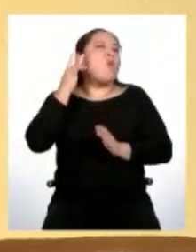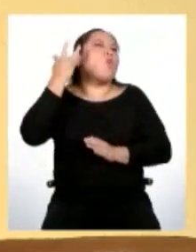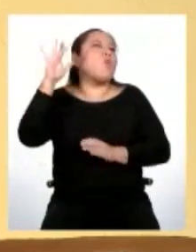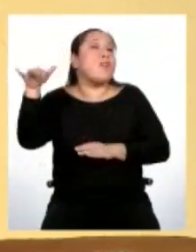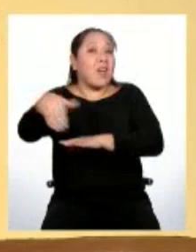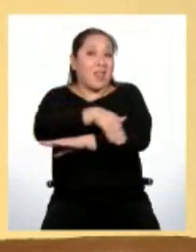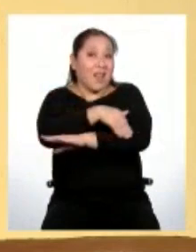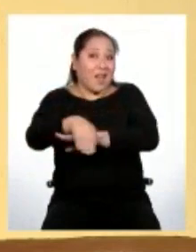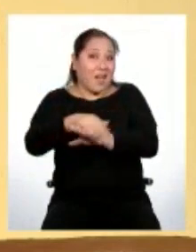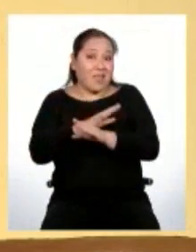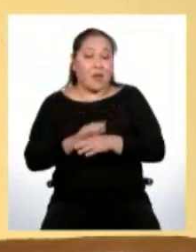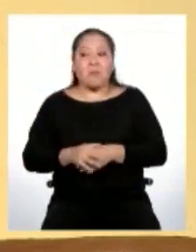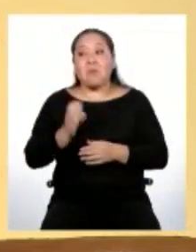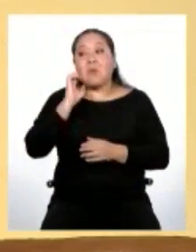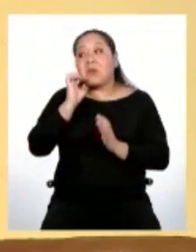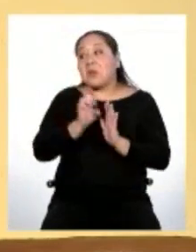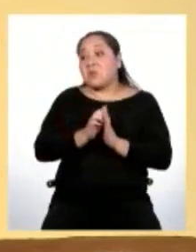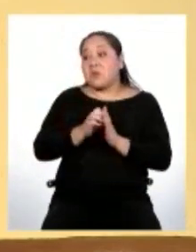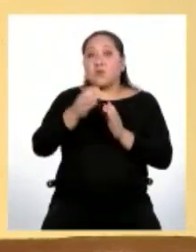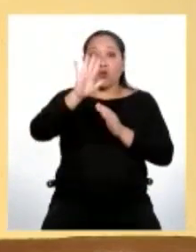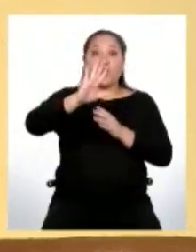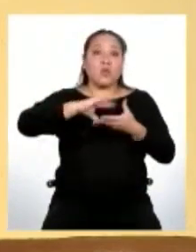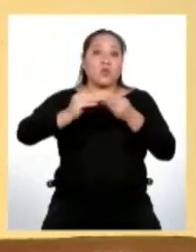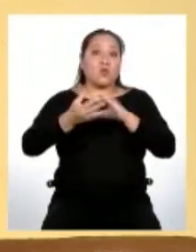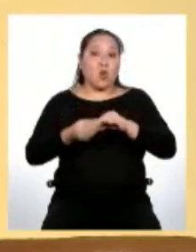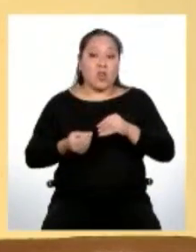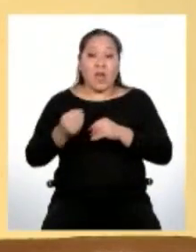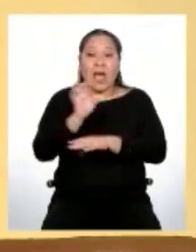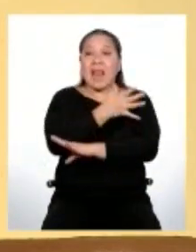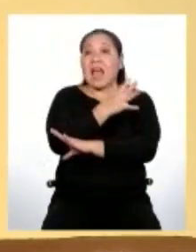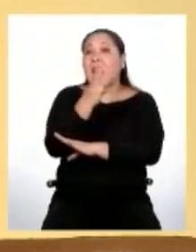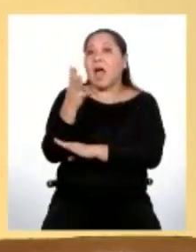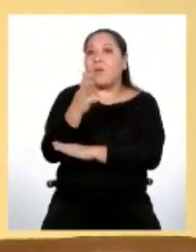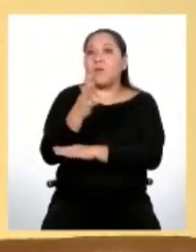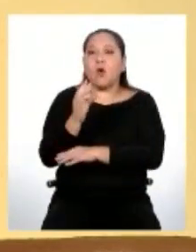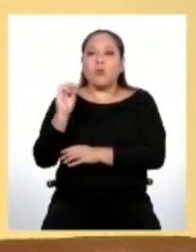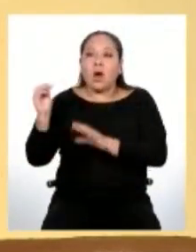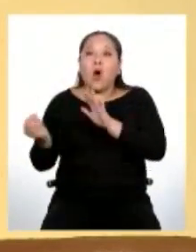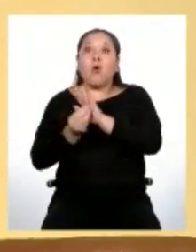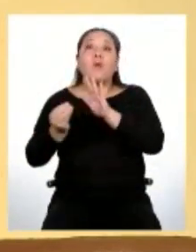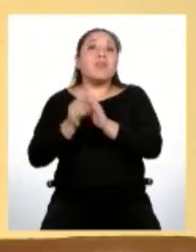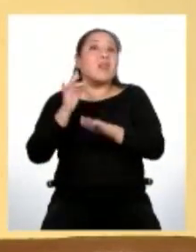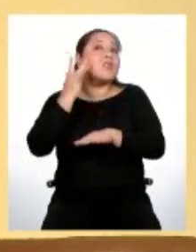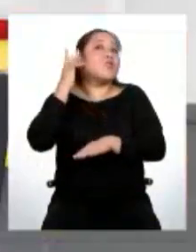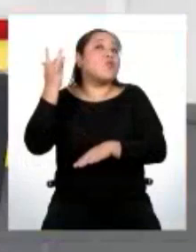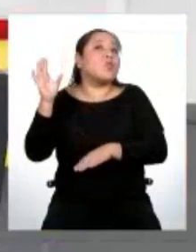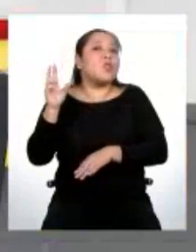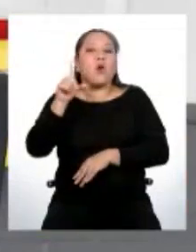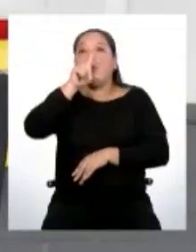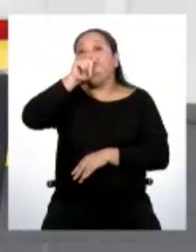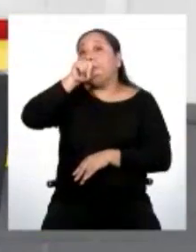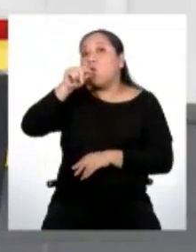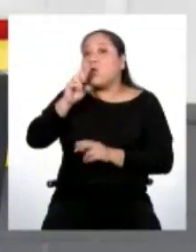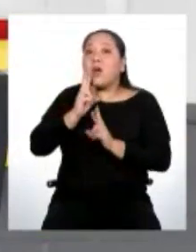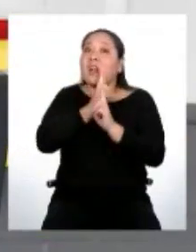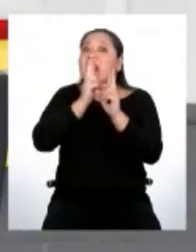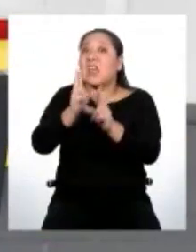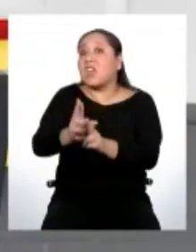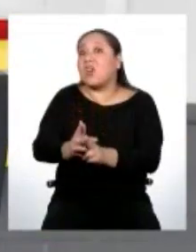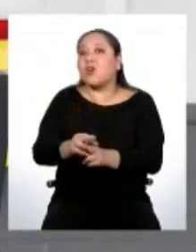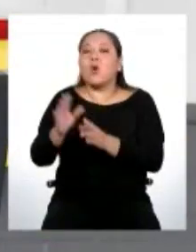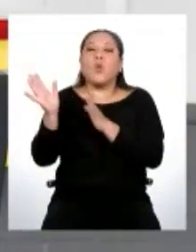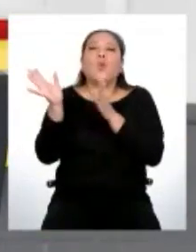calle. Si se desarrolla en el campo, agrega efectos de sonido de aves, ríos o el viento. Y si es